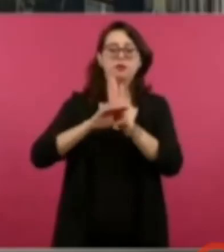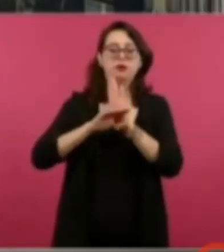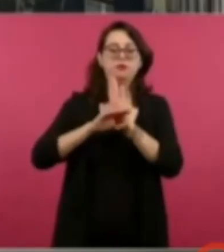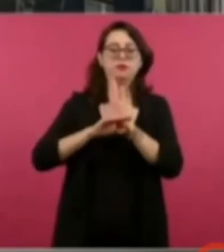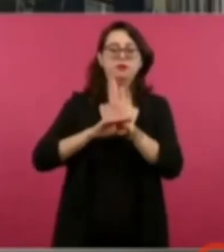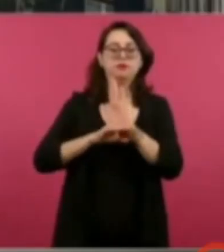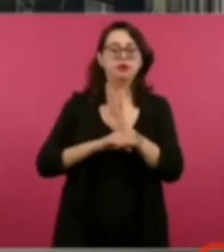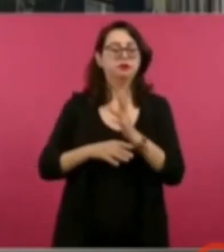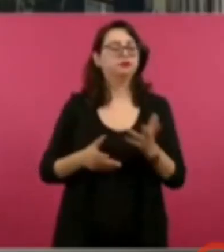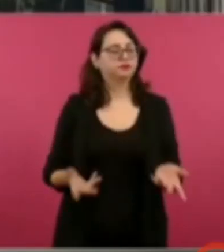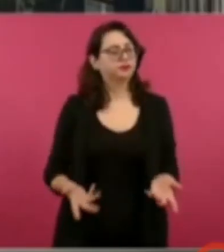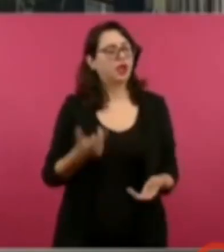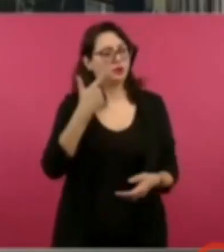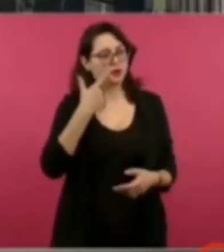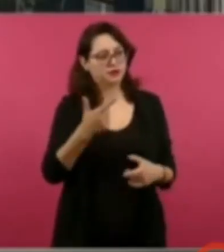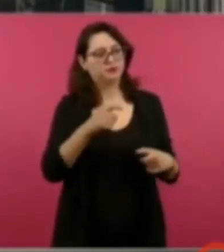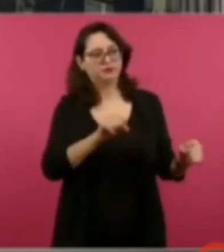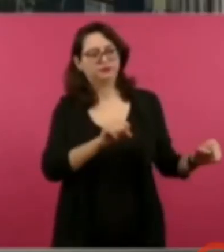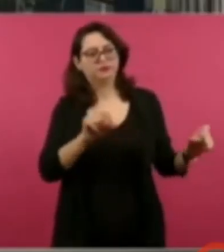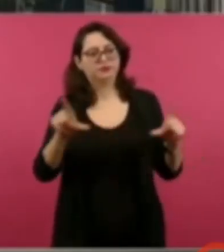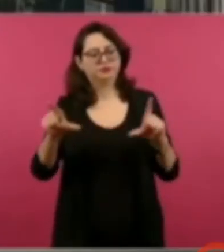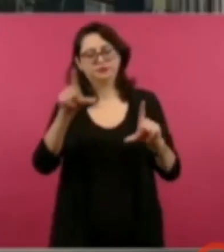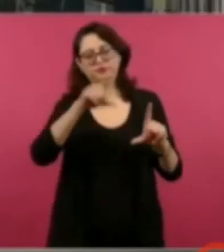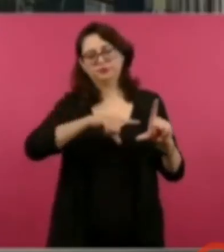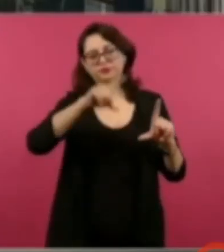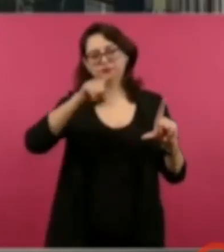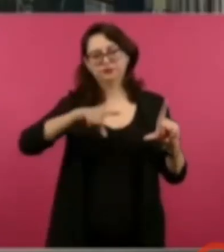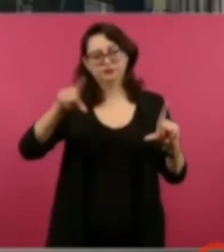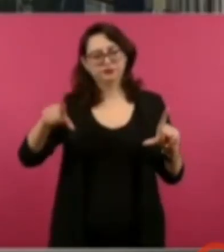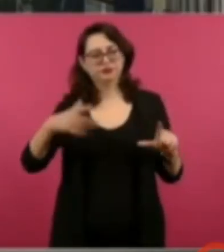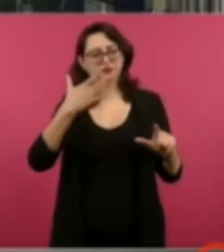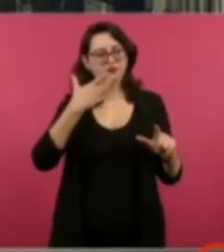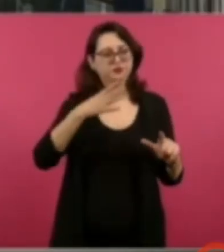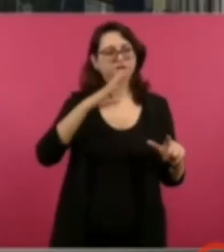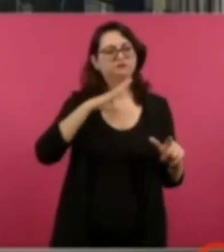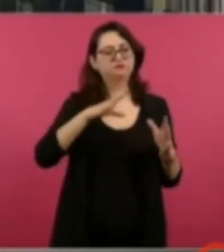la gráfica de cómo vamos,